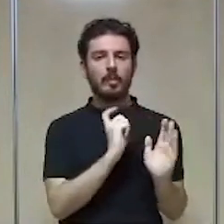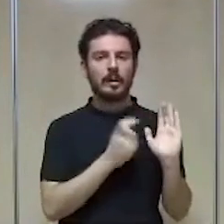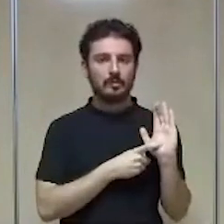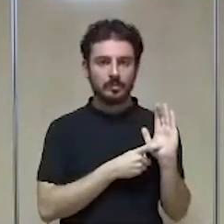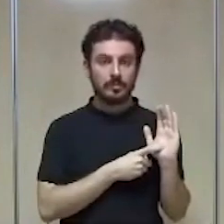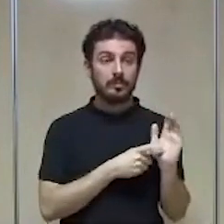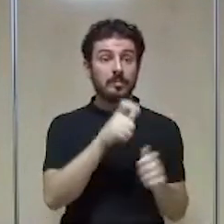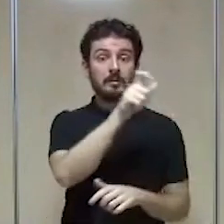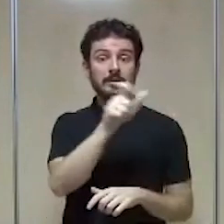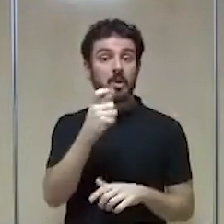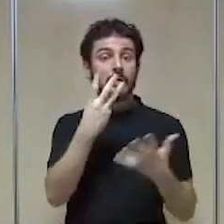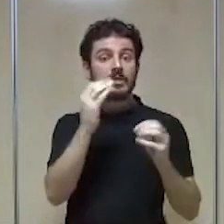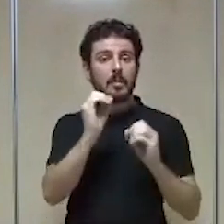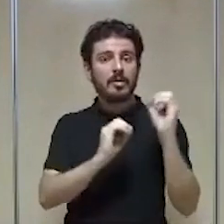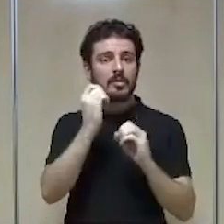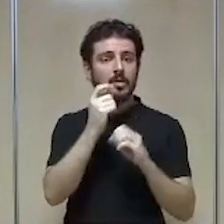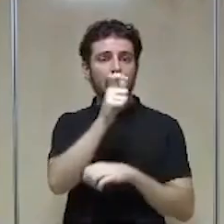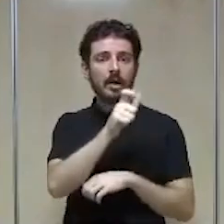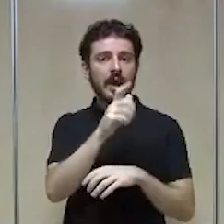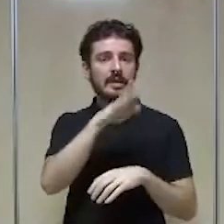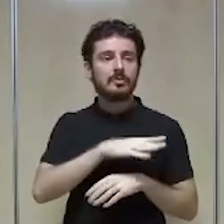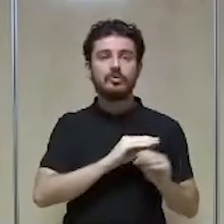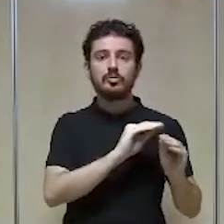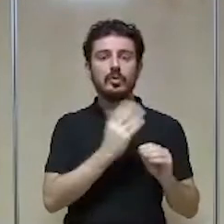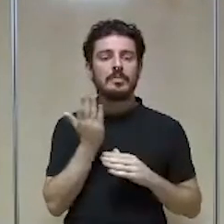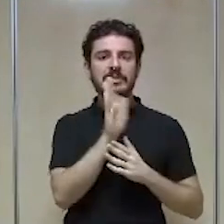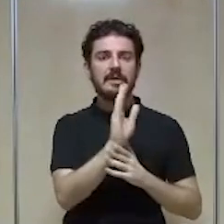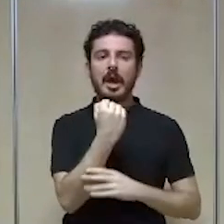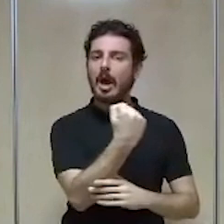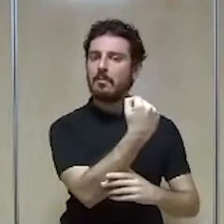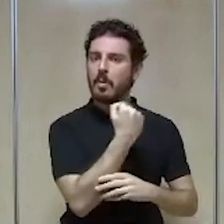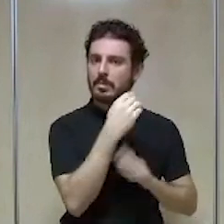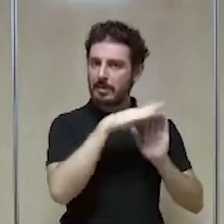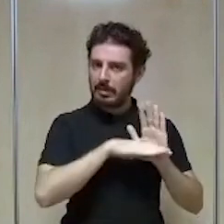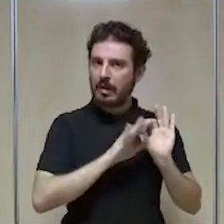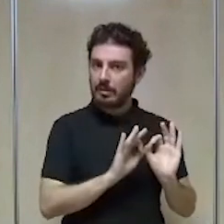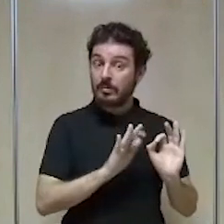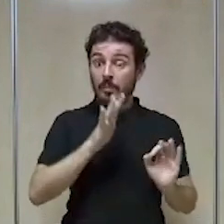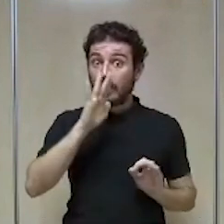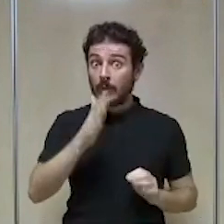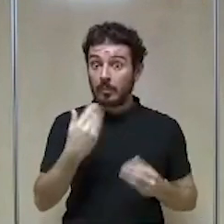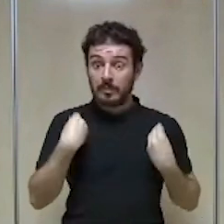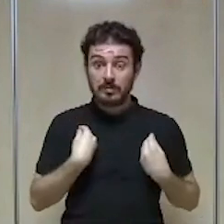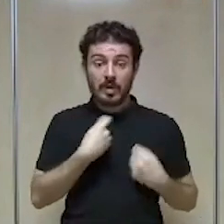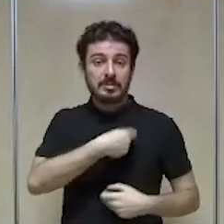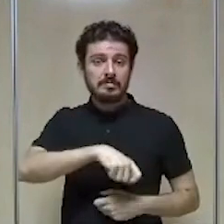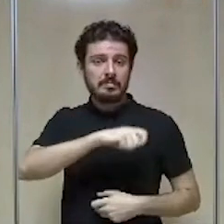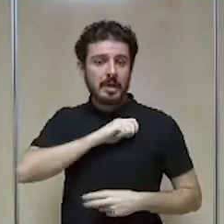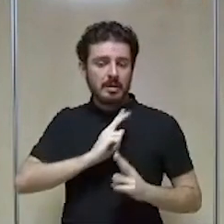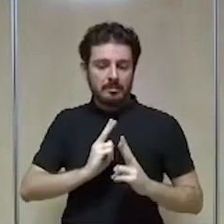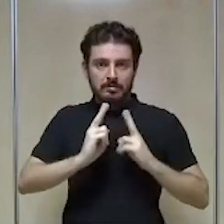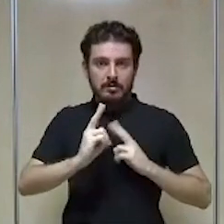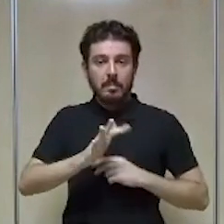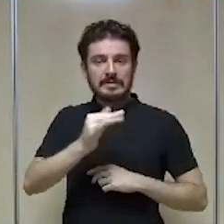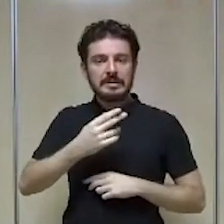los catalanes respaldan esta medida y, por esas mismas razones, en el nombre de España, en el interés de